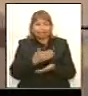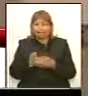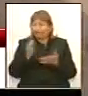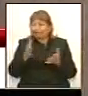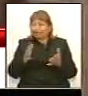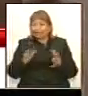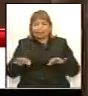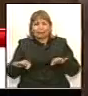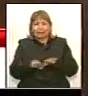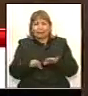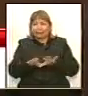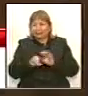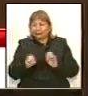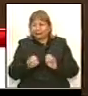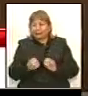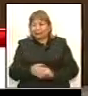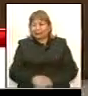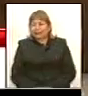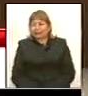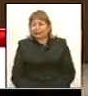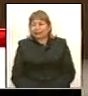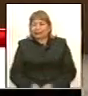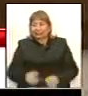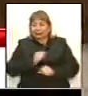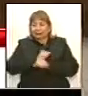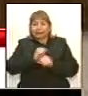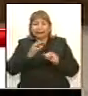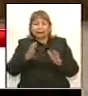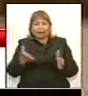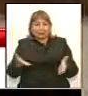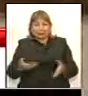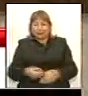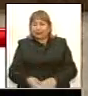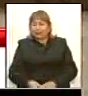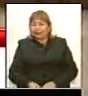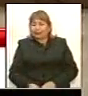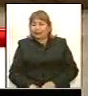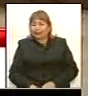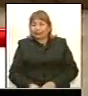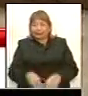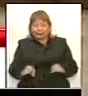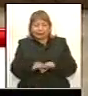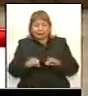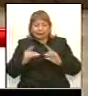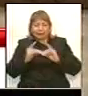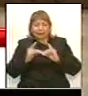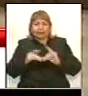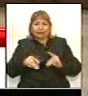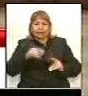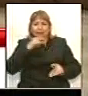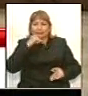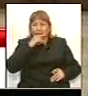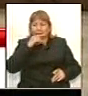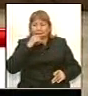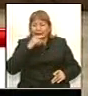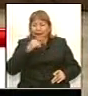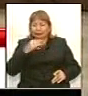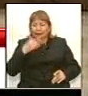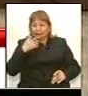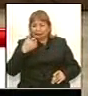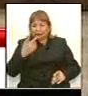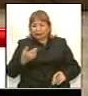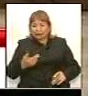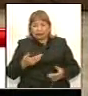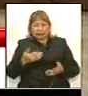pata al suelo, pero realmente que ya explosionó, con la gente en el suelo, una mujer me agredió ferozmente, me